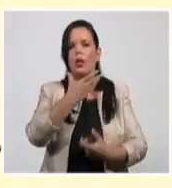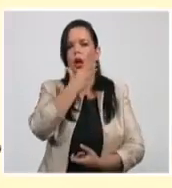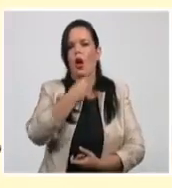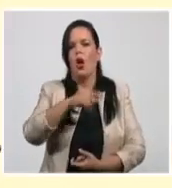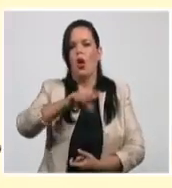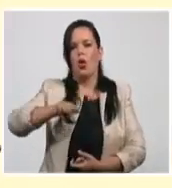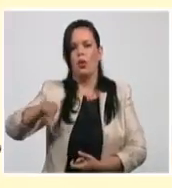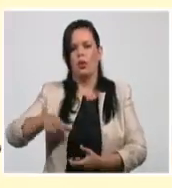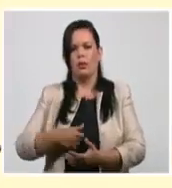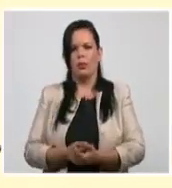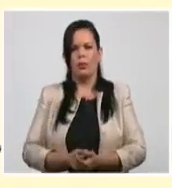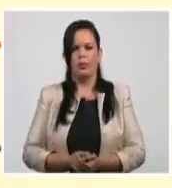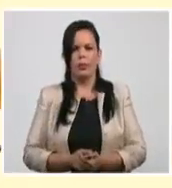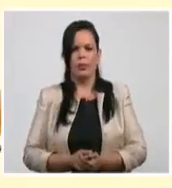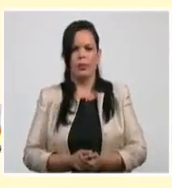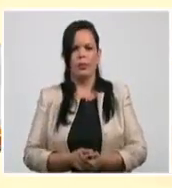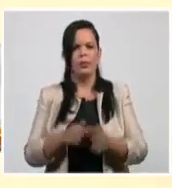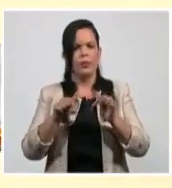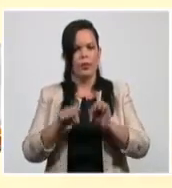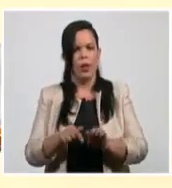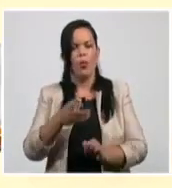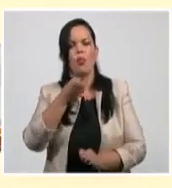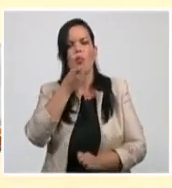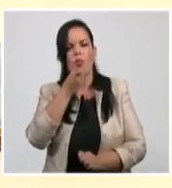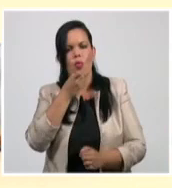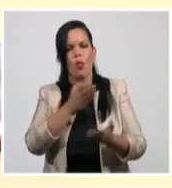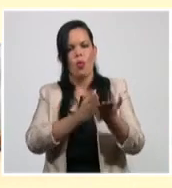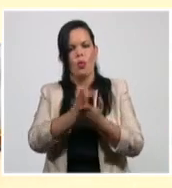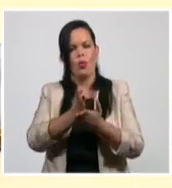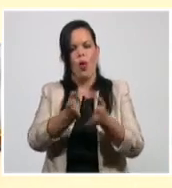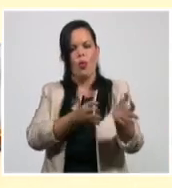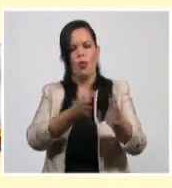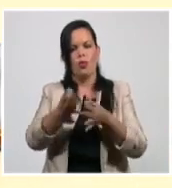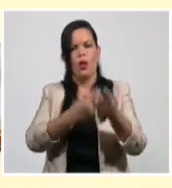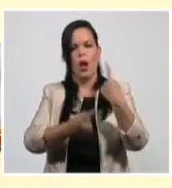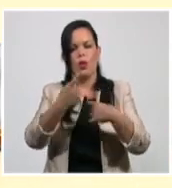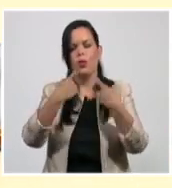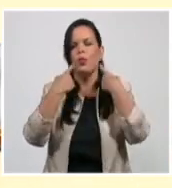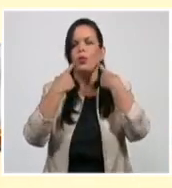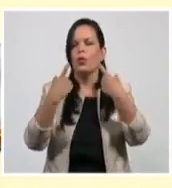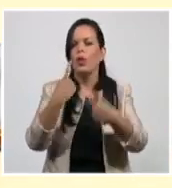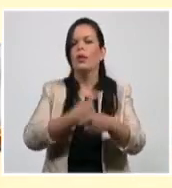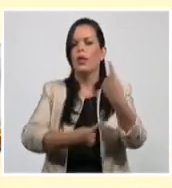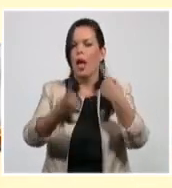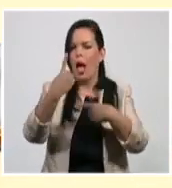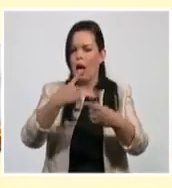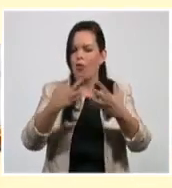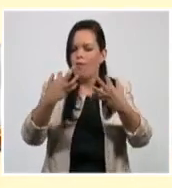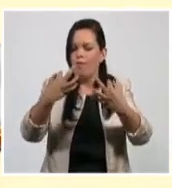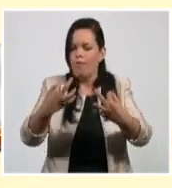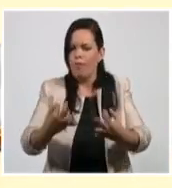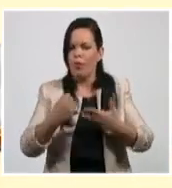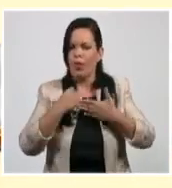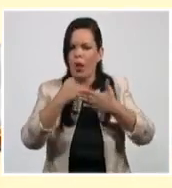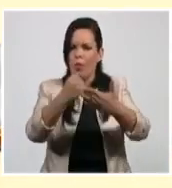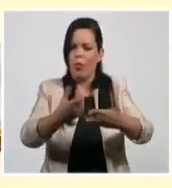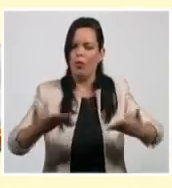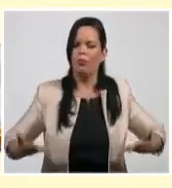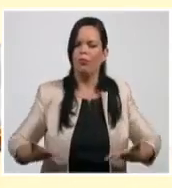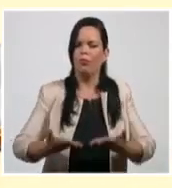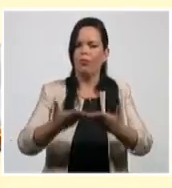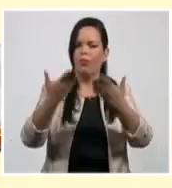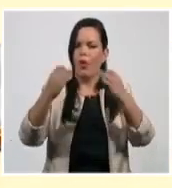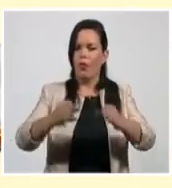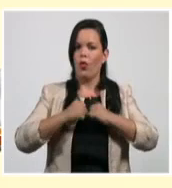algo fue posible como elemento que garantizó ese crecimiento, esa consolidación de la